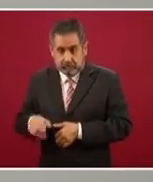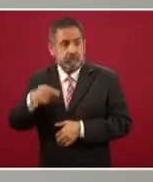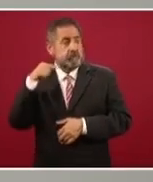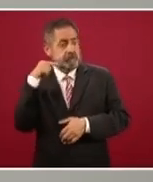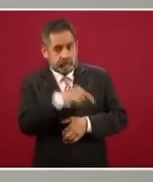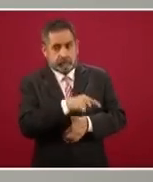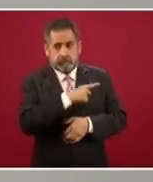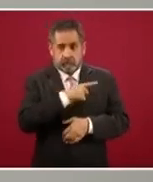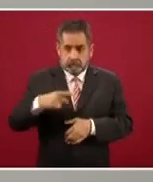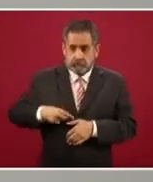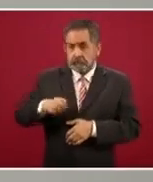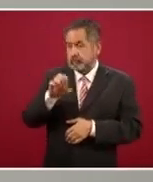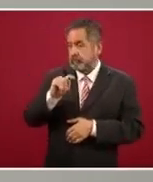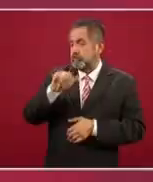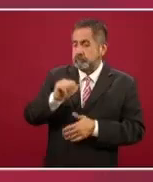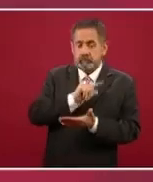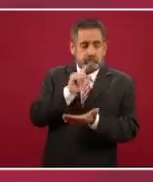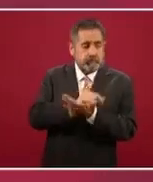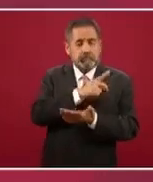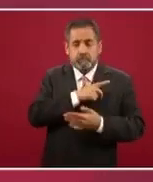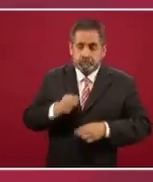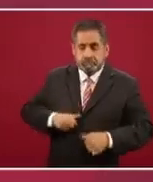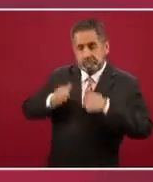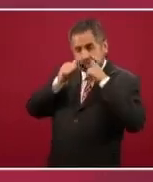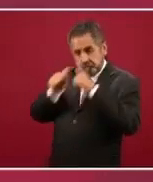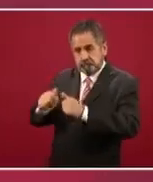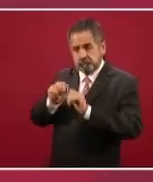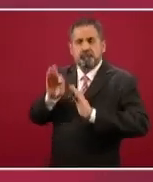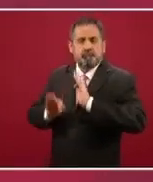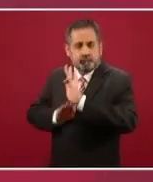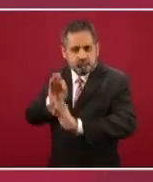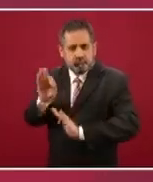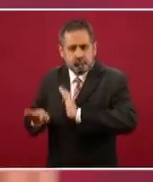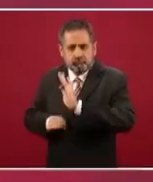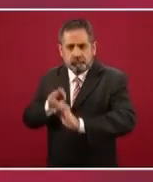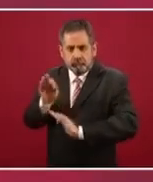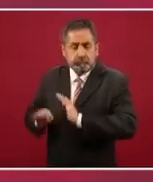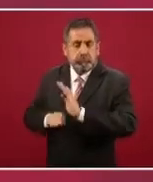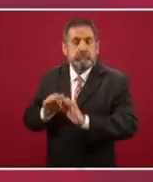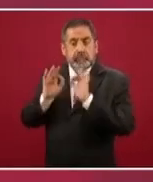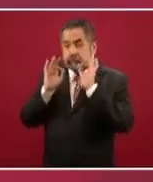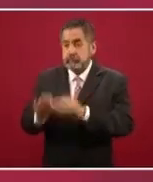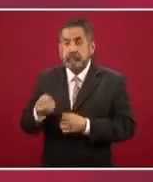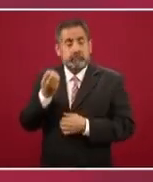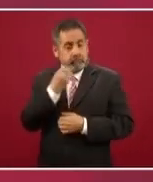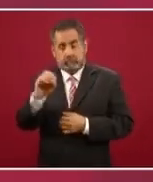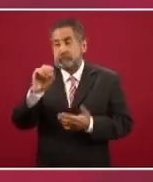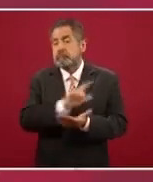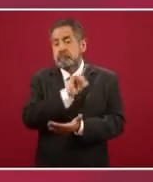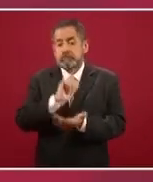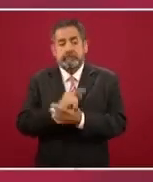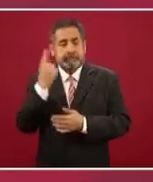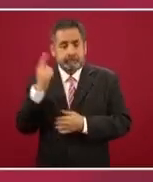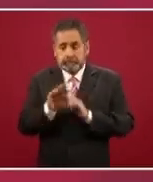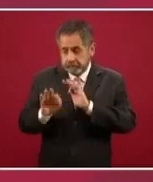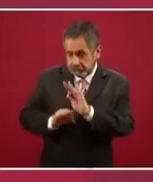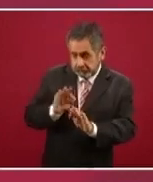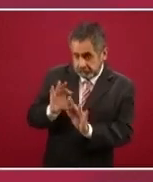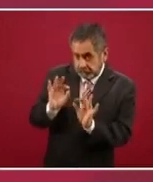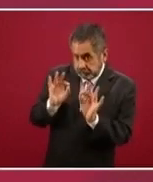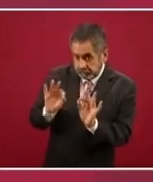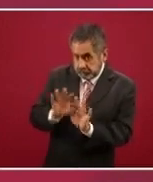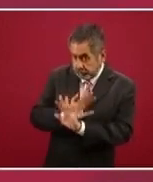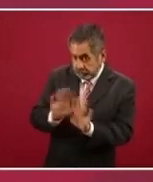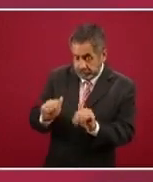moral, ética, legal, de atender a la persona, pero además es una obligación legal estabilizarla